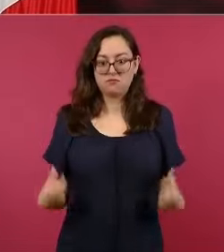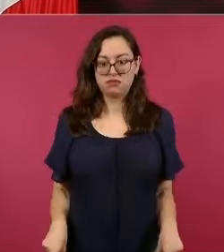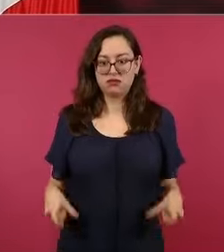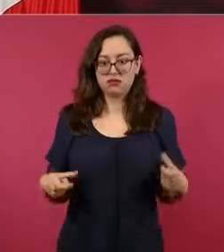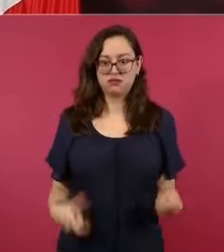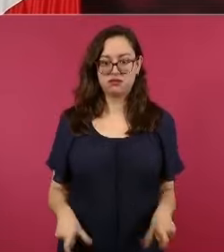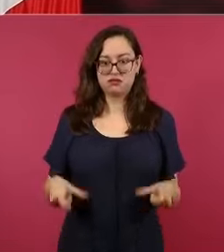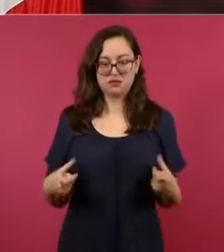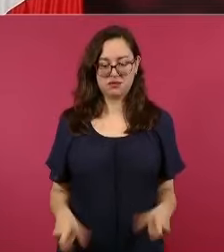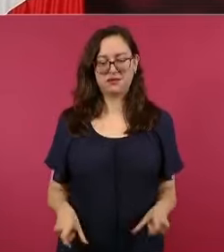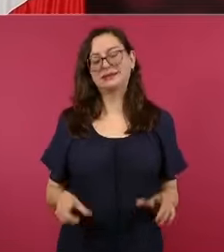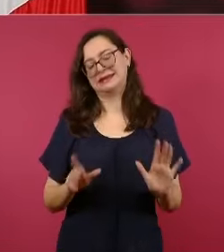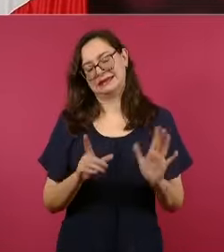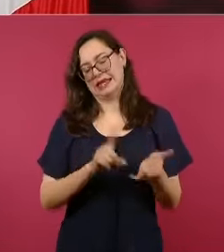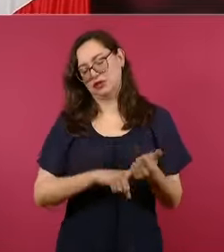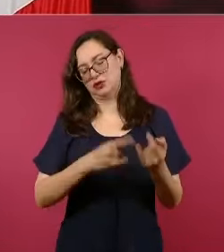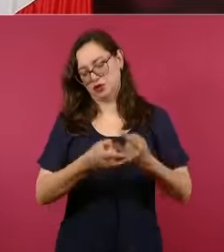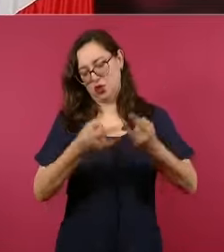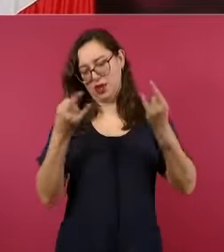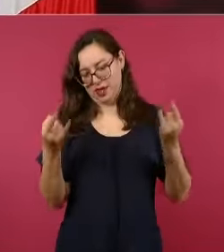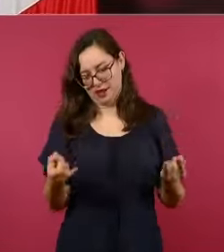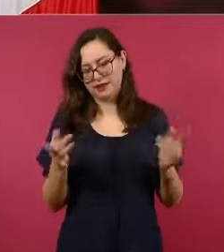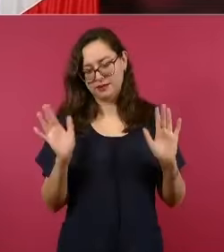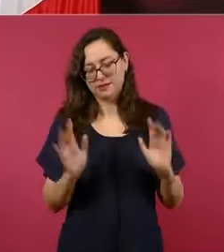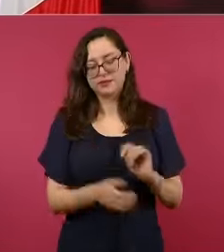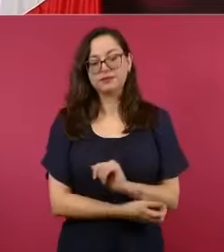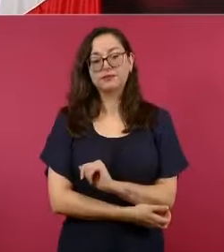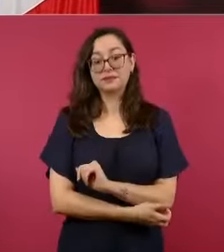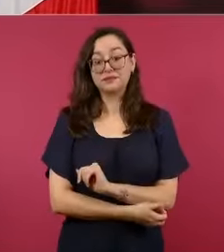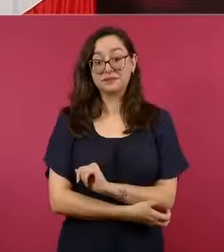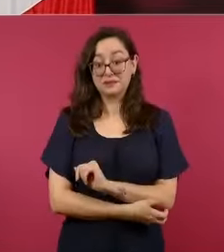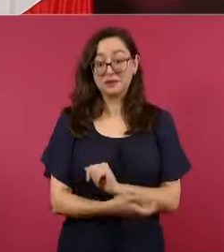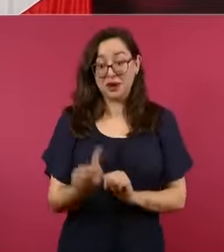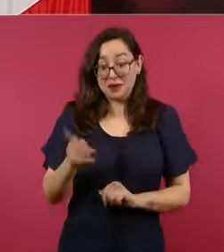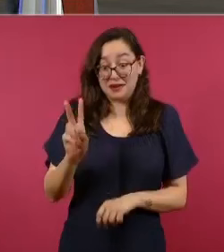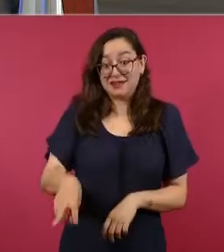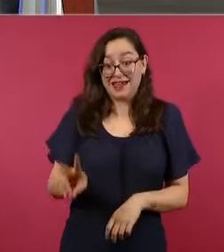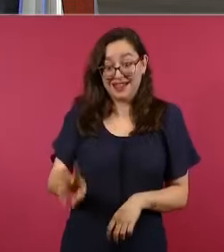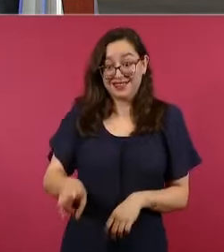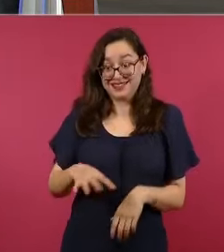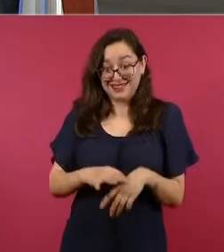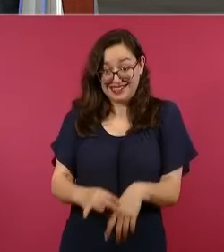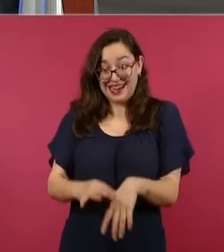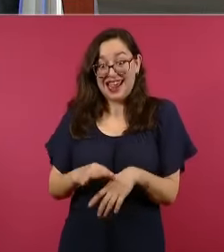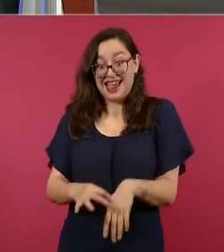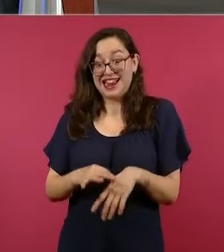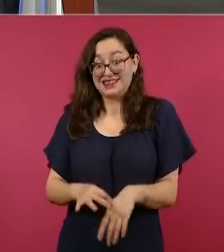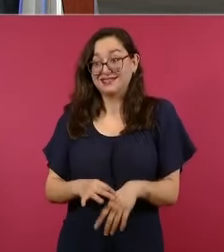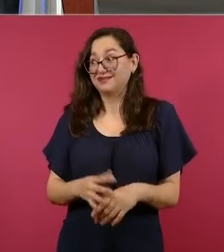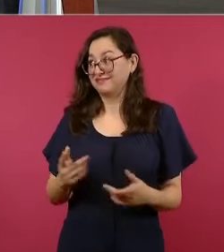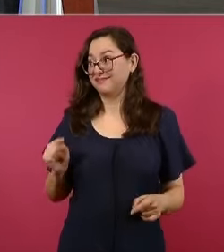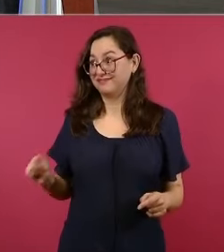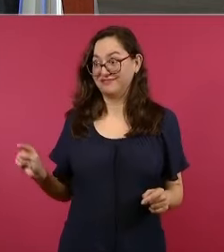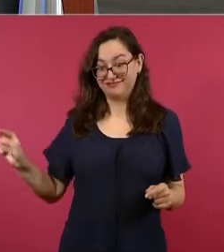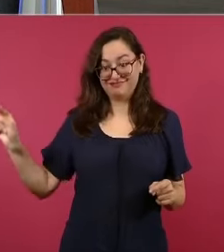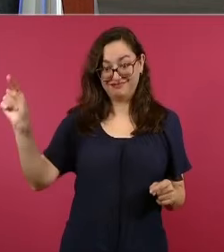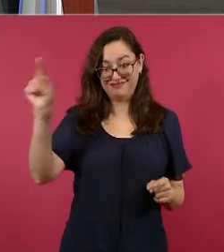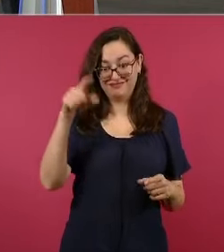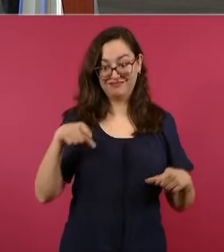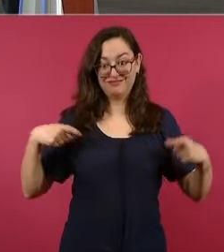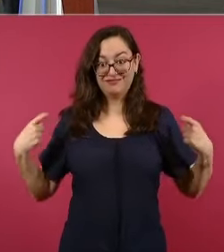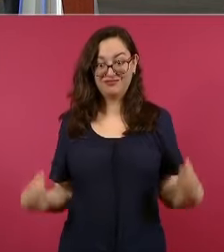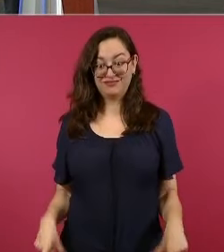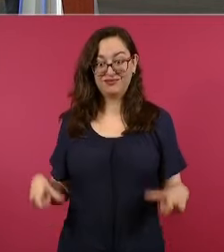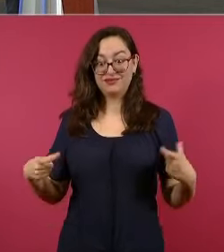de la novela pero así se hizo inmensamente rico y